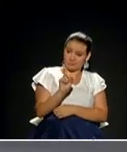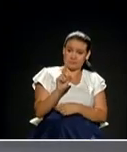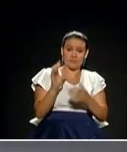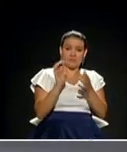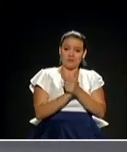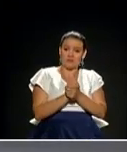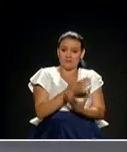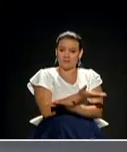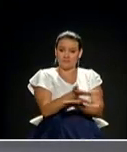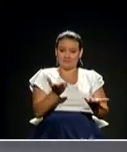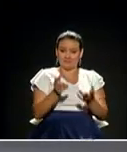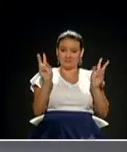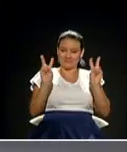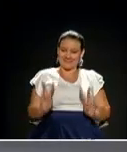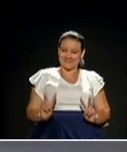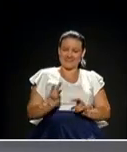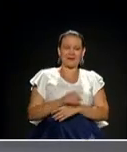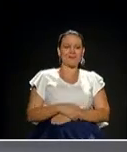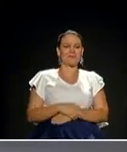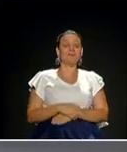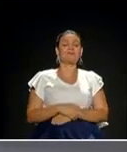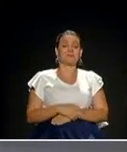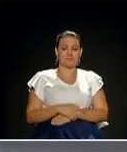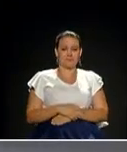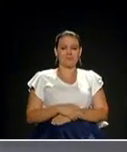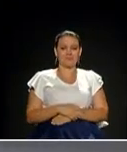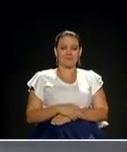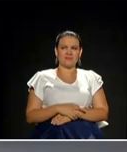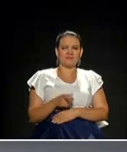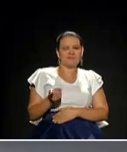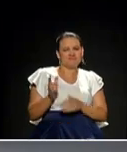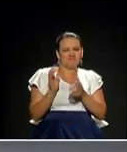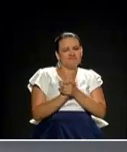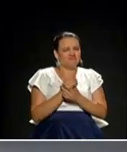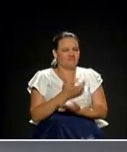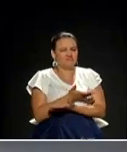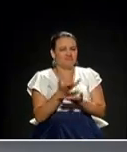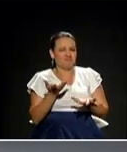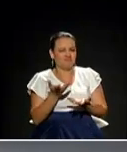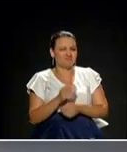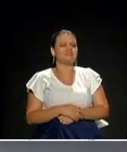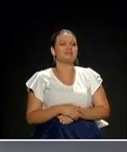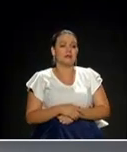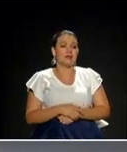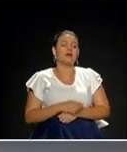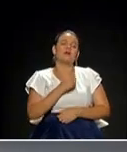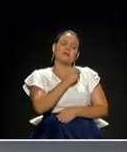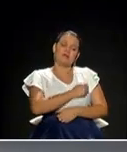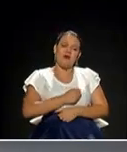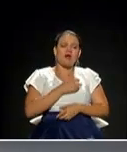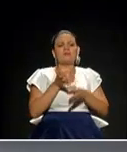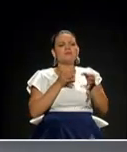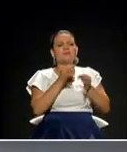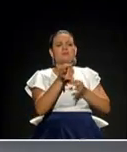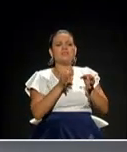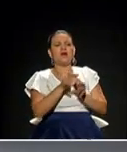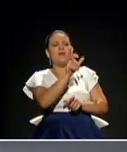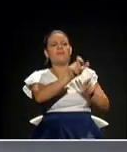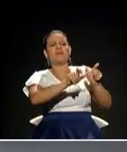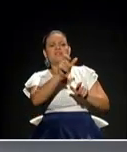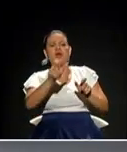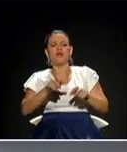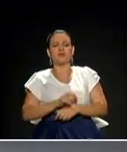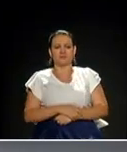nuestros televidentes y luego hagan a través de un saludo en el cual queremos que ustedes le expliquen a la ciudadanía tres